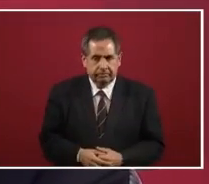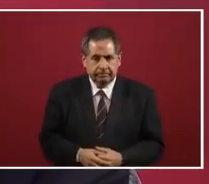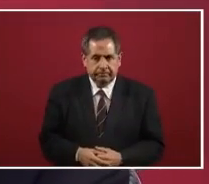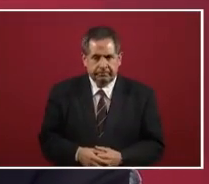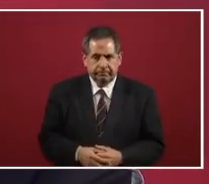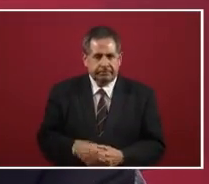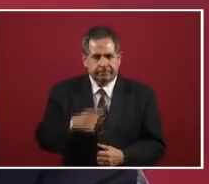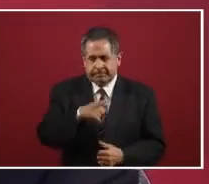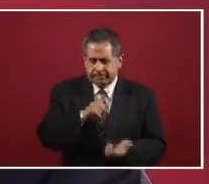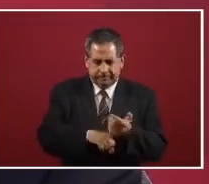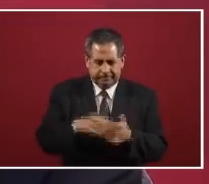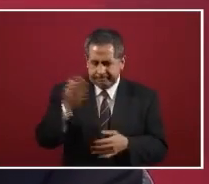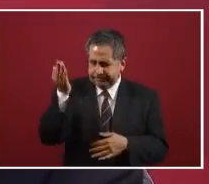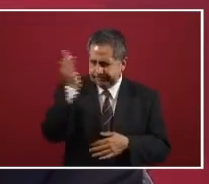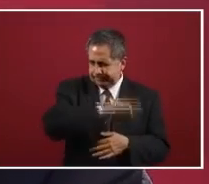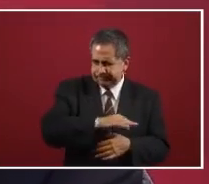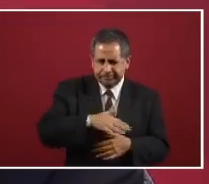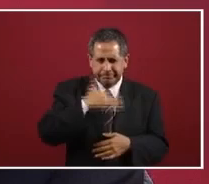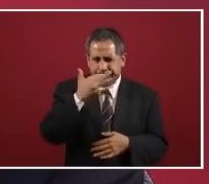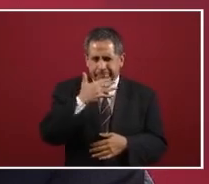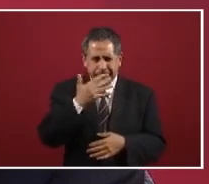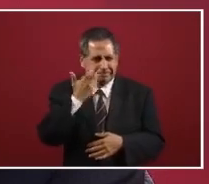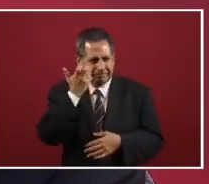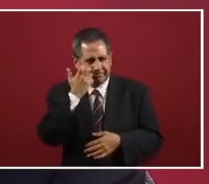¿Una gran farsa?